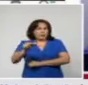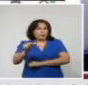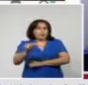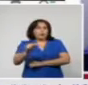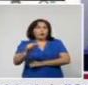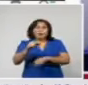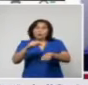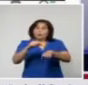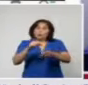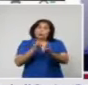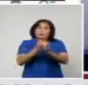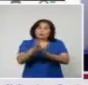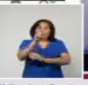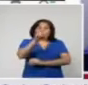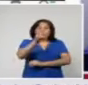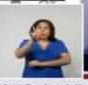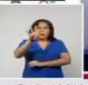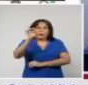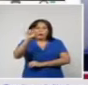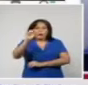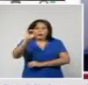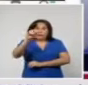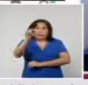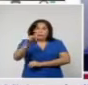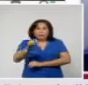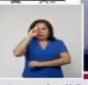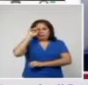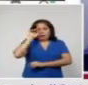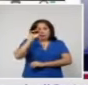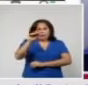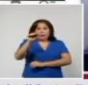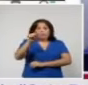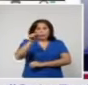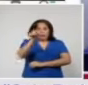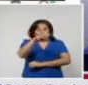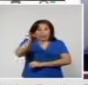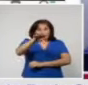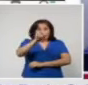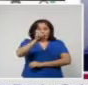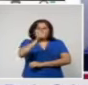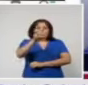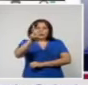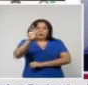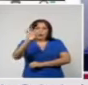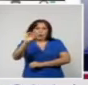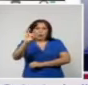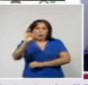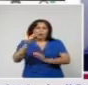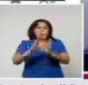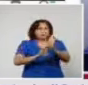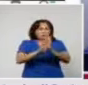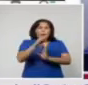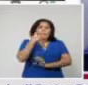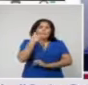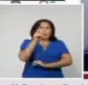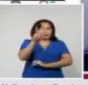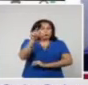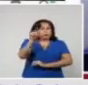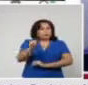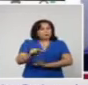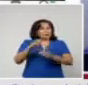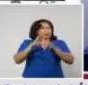llamamos, 240 personas, de ellos 238 presentan una evolución clínica estable, se